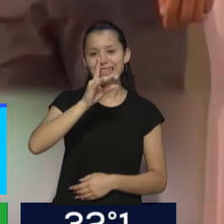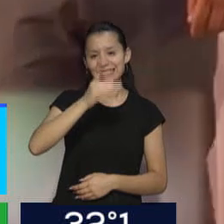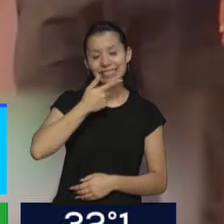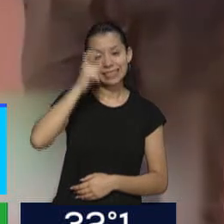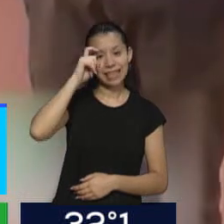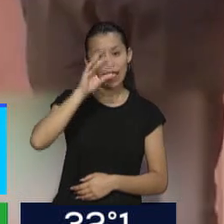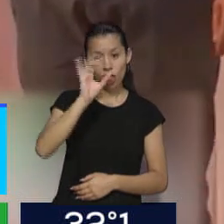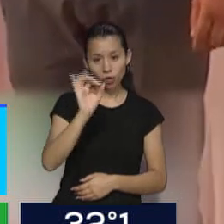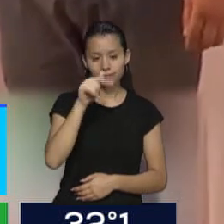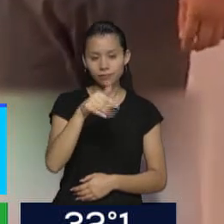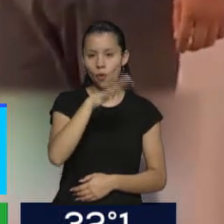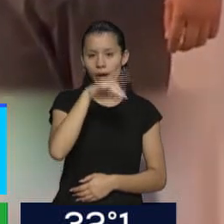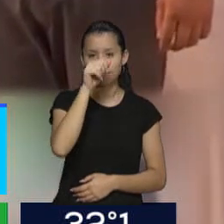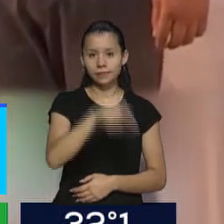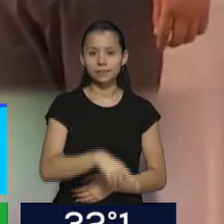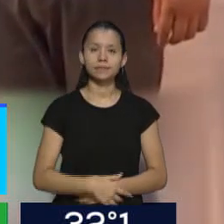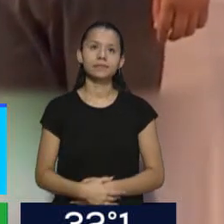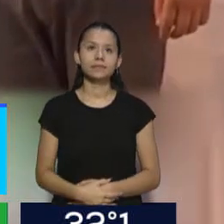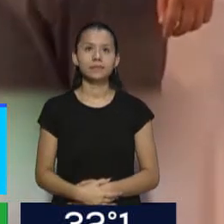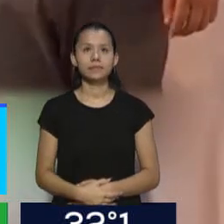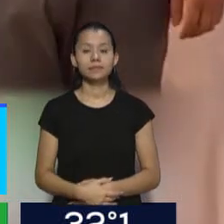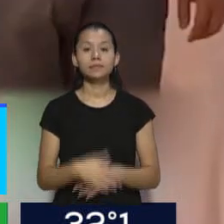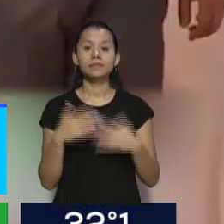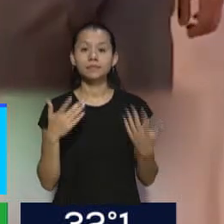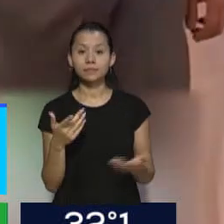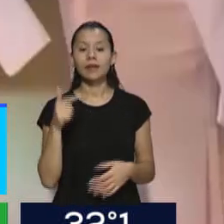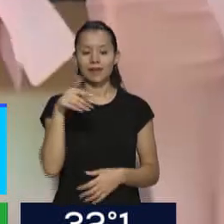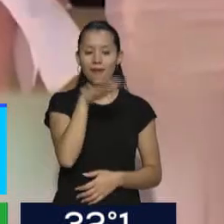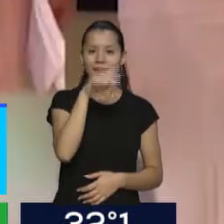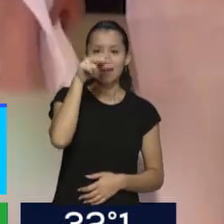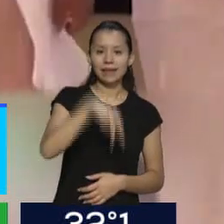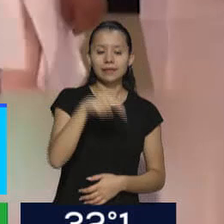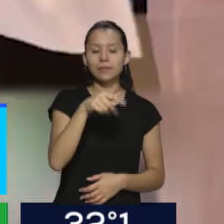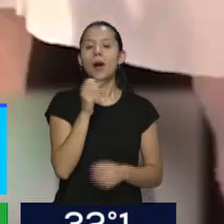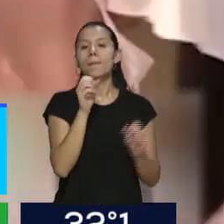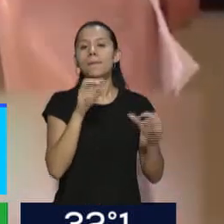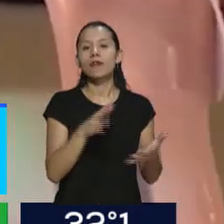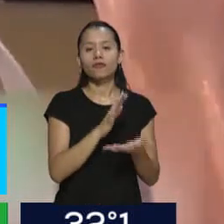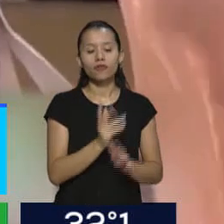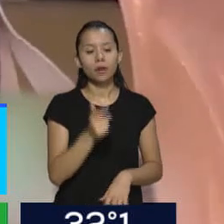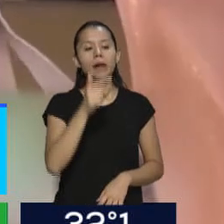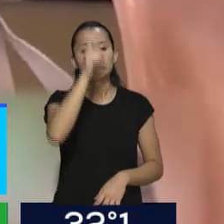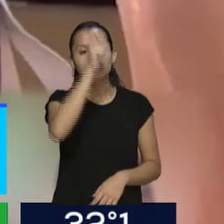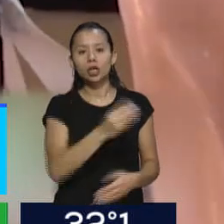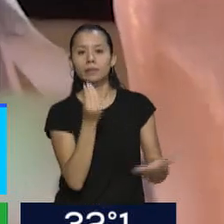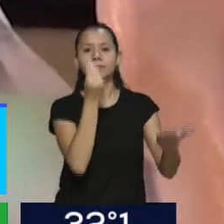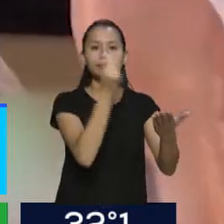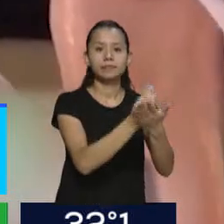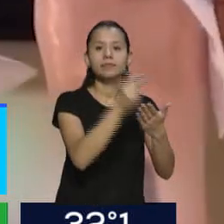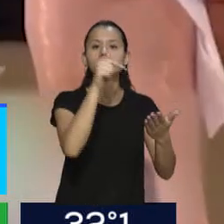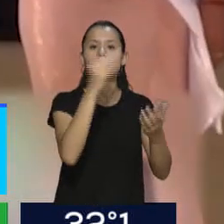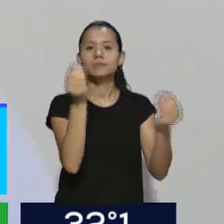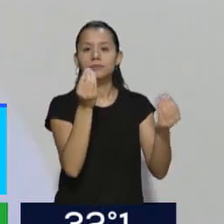Para el intendente es necesario redefinir la tarea que cumple la reina, buscando que conozca las características del departamento que incluyen